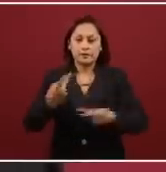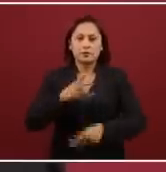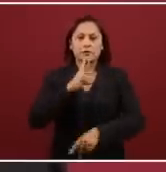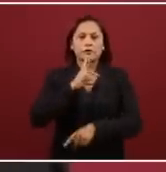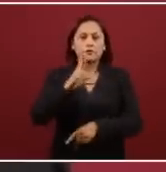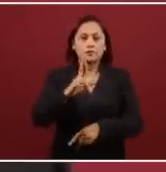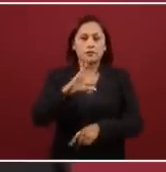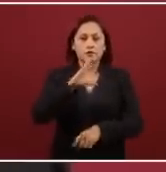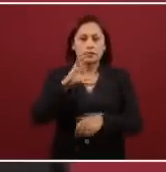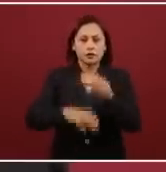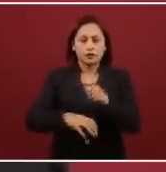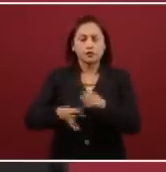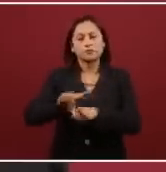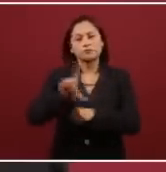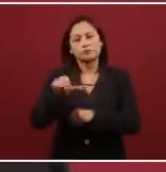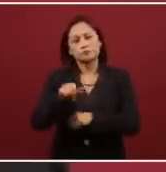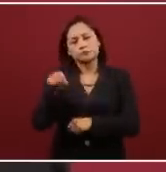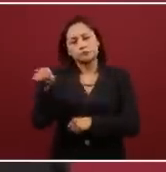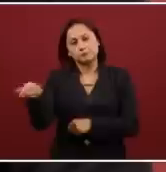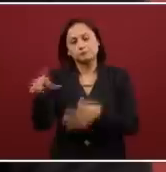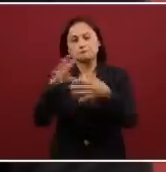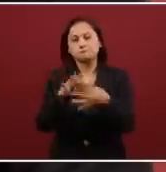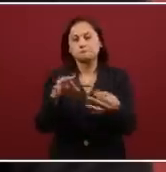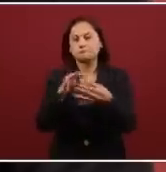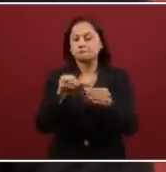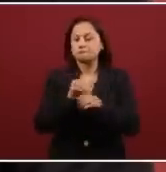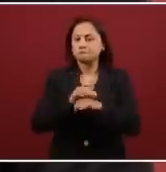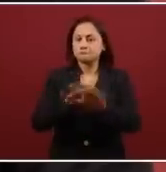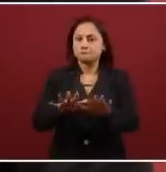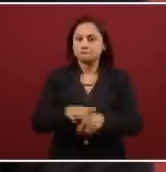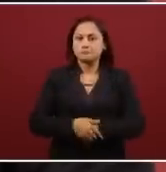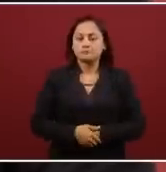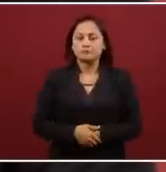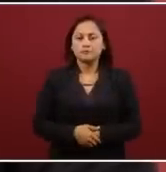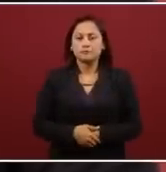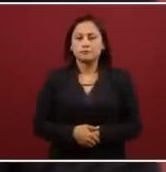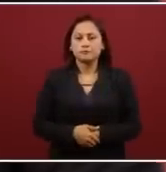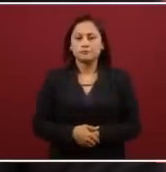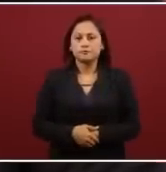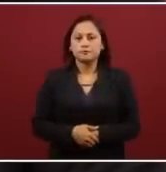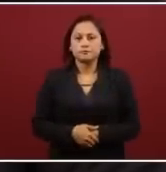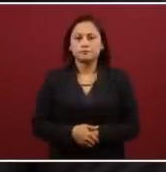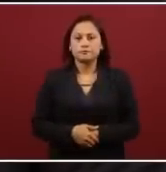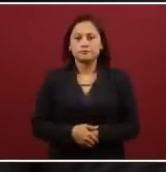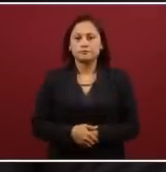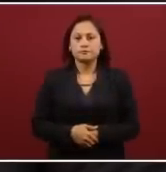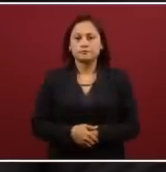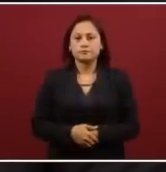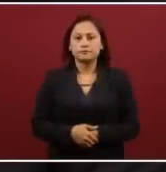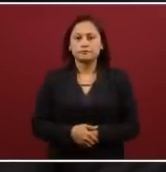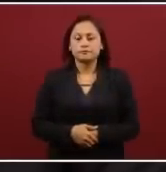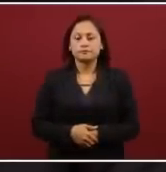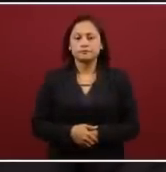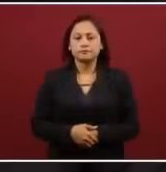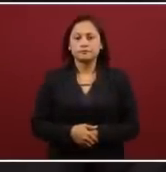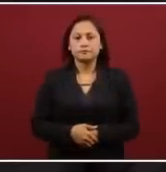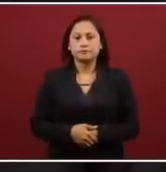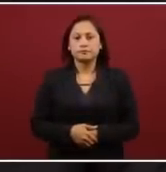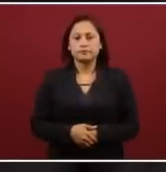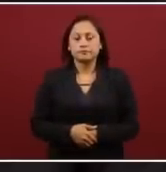respuestas para dar esta información a todos los